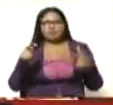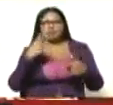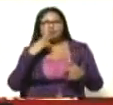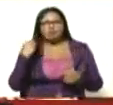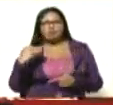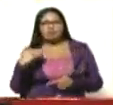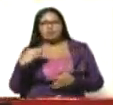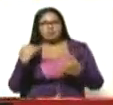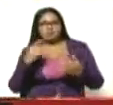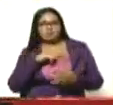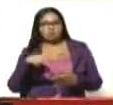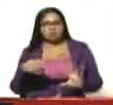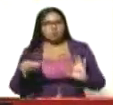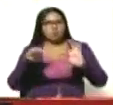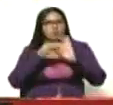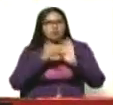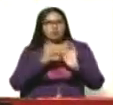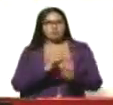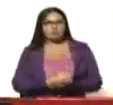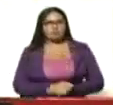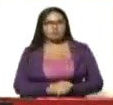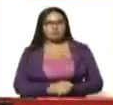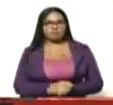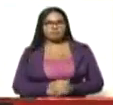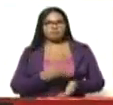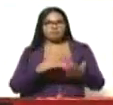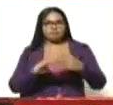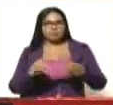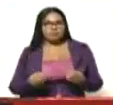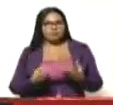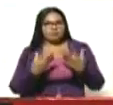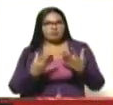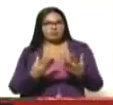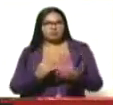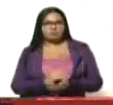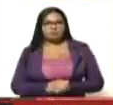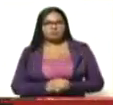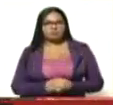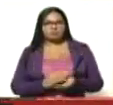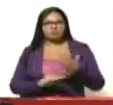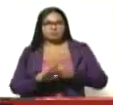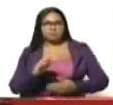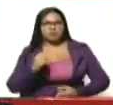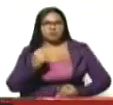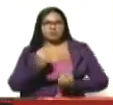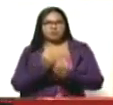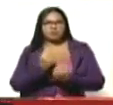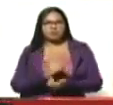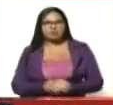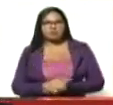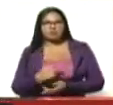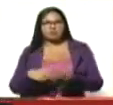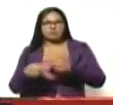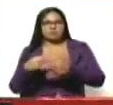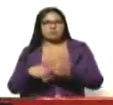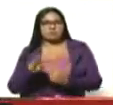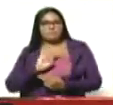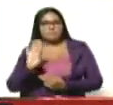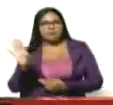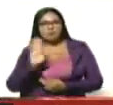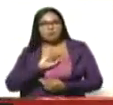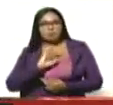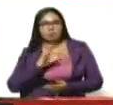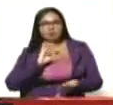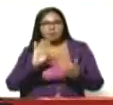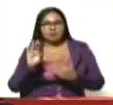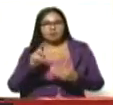jóvenes van a unirse, van a hermanarse, van a solidarizarse y a construir un país, una